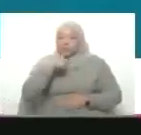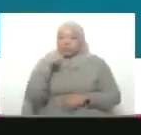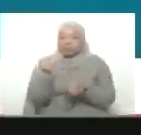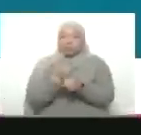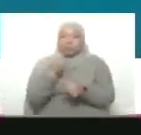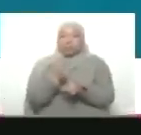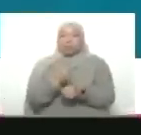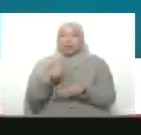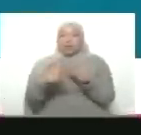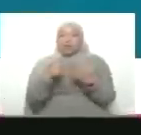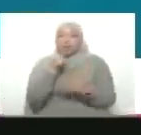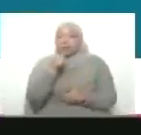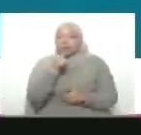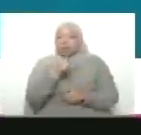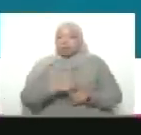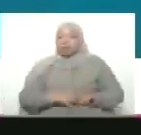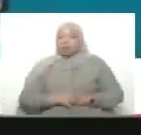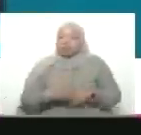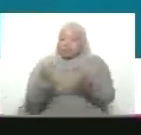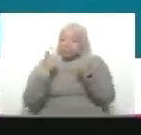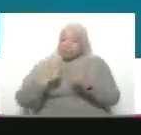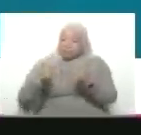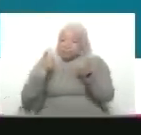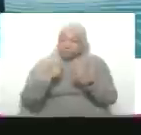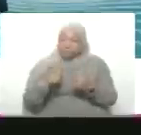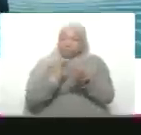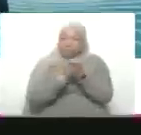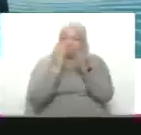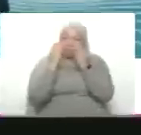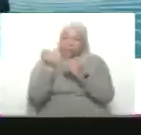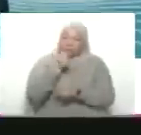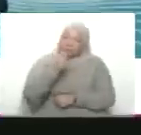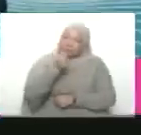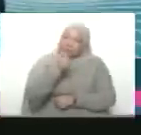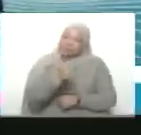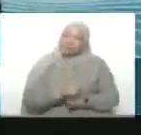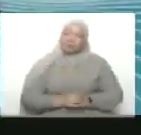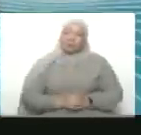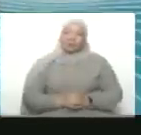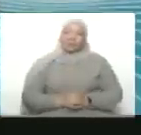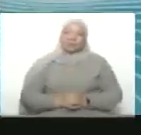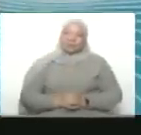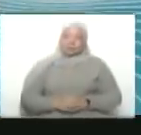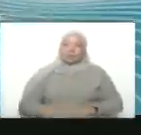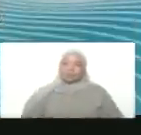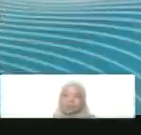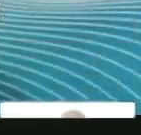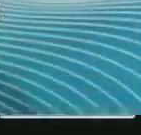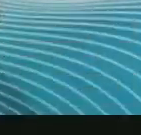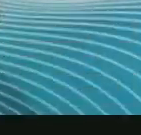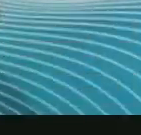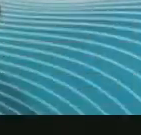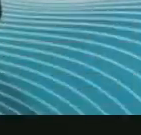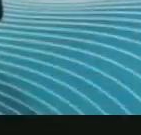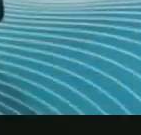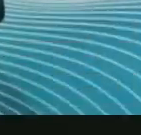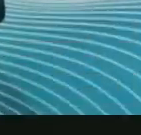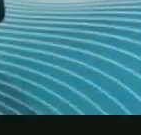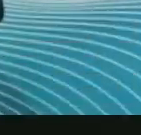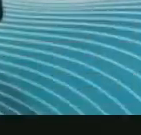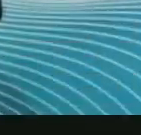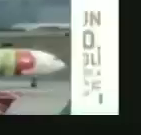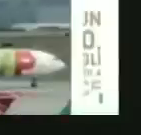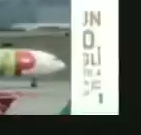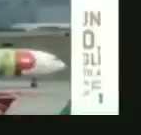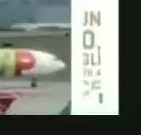bienal del sur vamos a hacer el esfuerzo María Antonieta seguimos presidente con las informaciones y vamos de